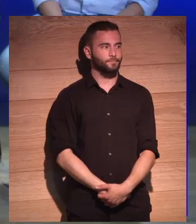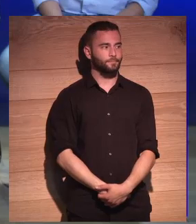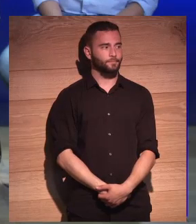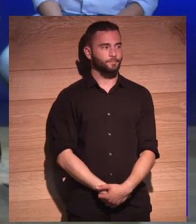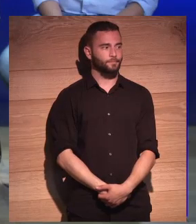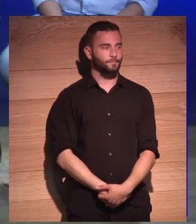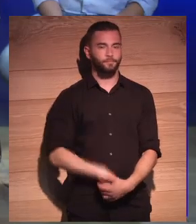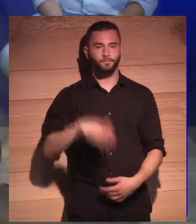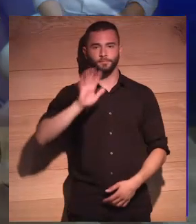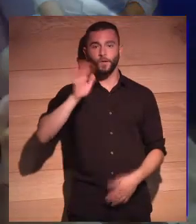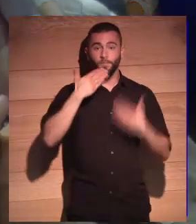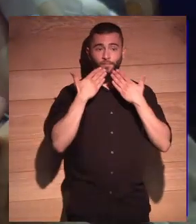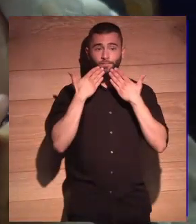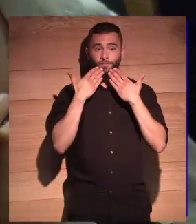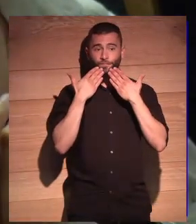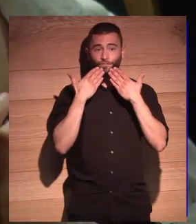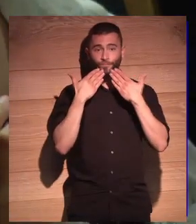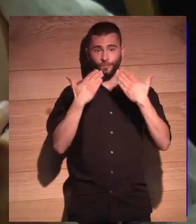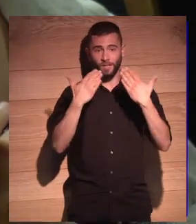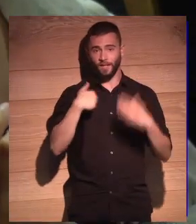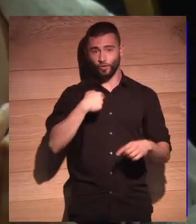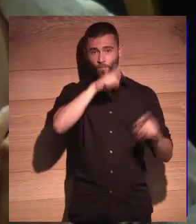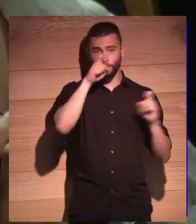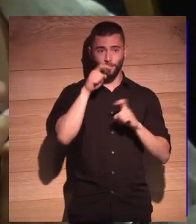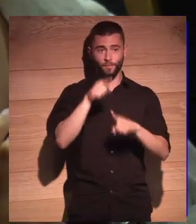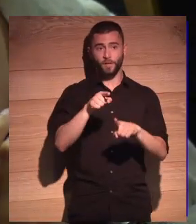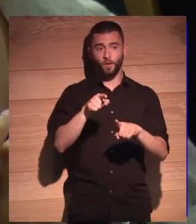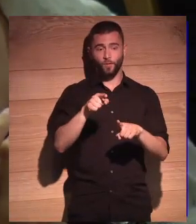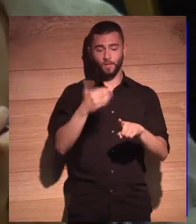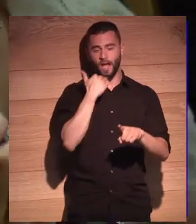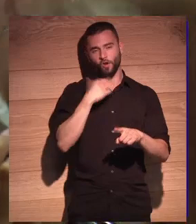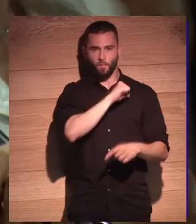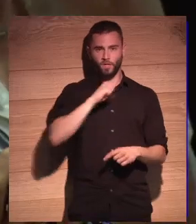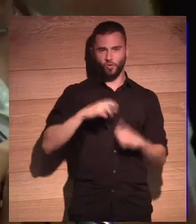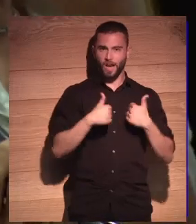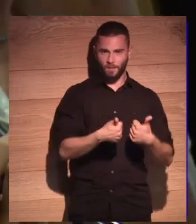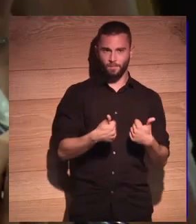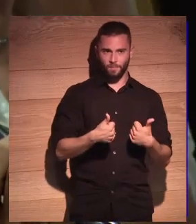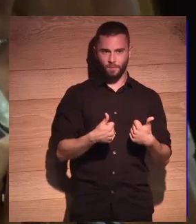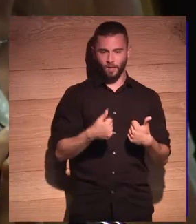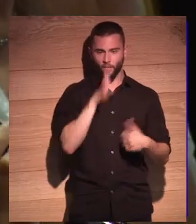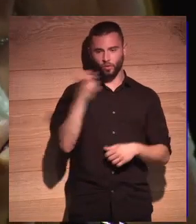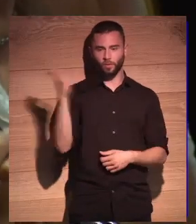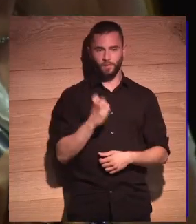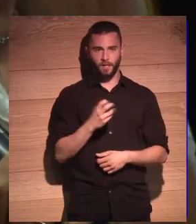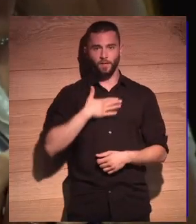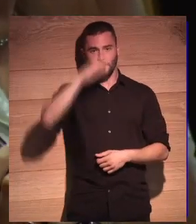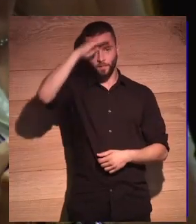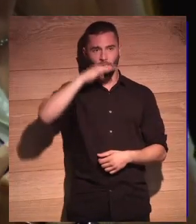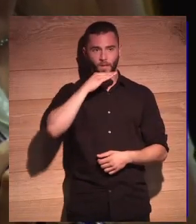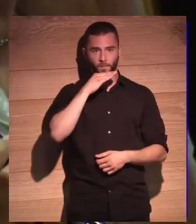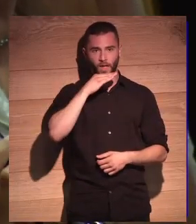Hola, muchísimas gracias. Mi pregunta empieza con algo personal por ahí, que es lo que me trajo acá. Mi padre